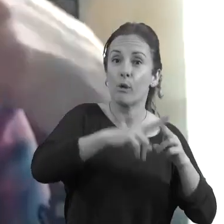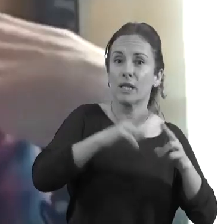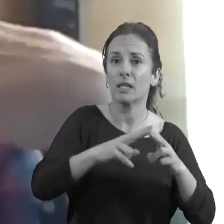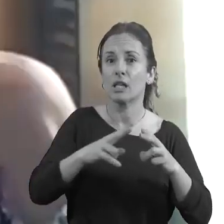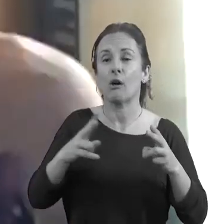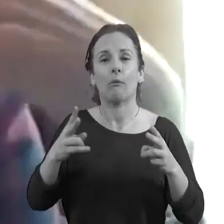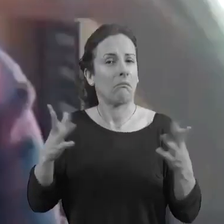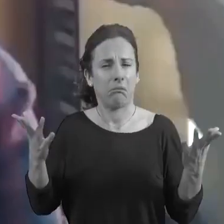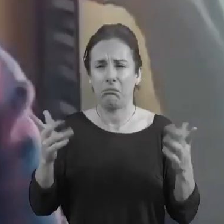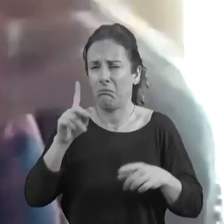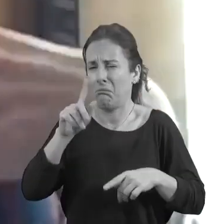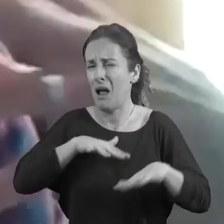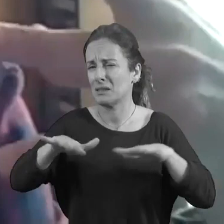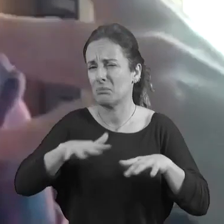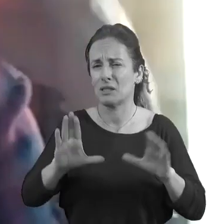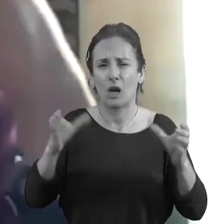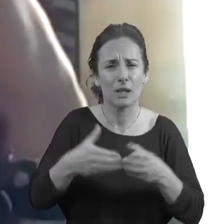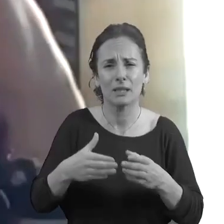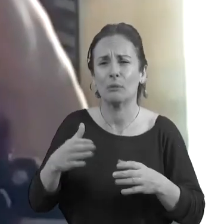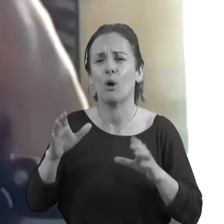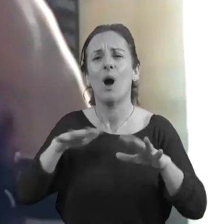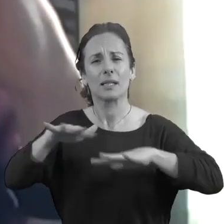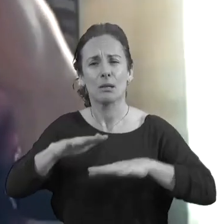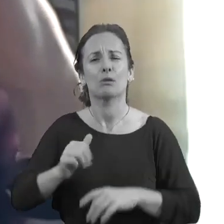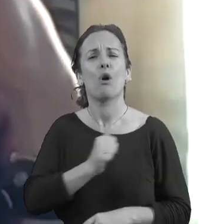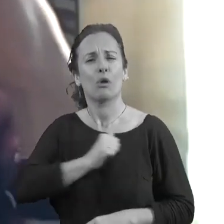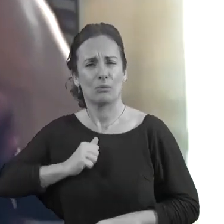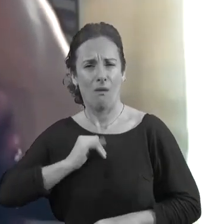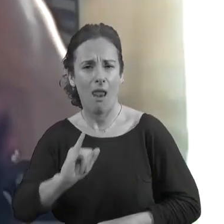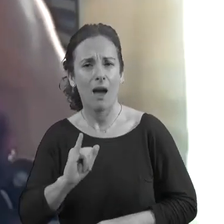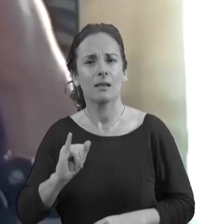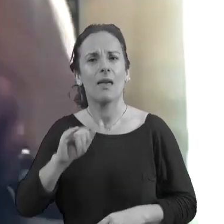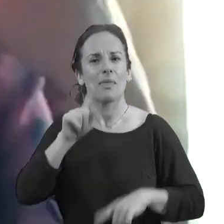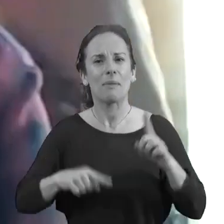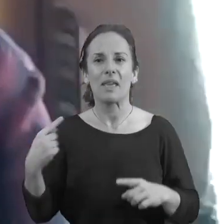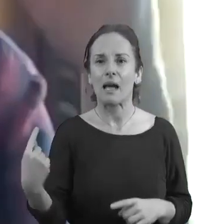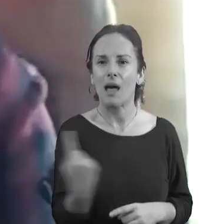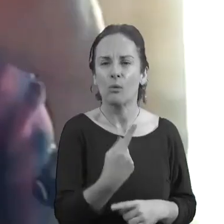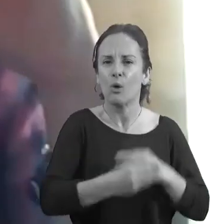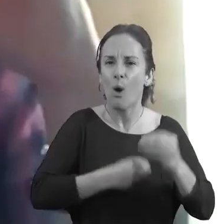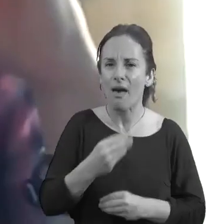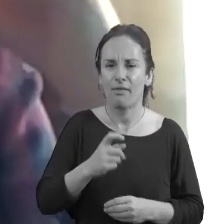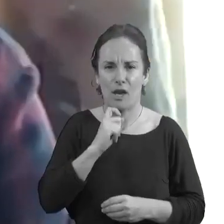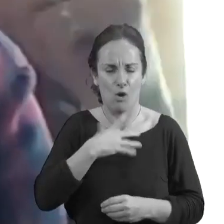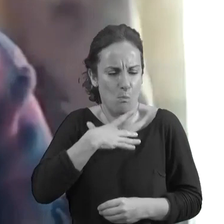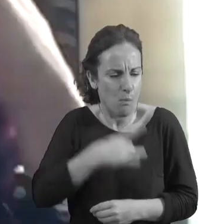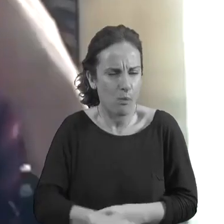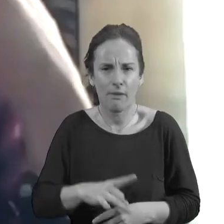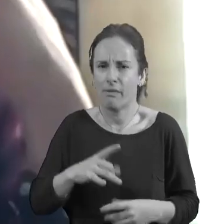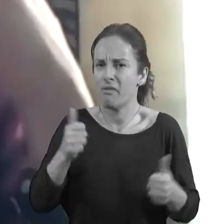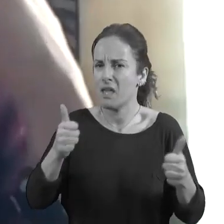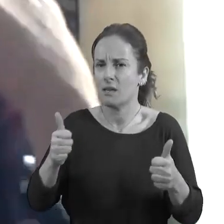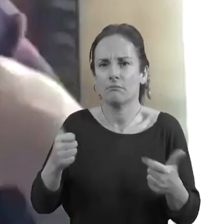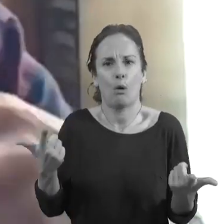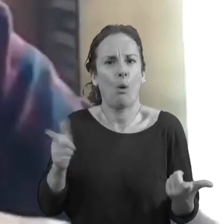a nivel colectivo, individual, y cada cual lo hace como puede, ¿no? Como quiere, ¿no? Pero creo que no debemos desdeñar esta idea